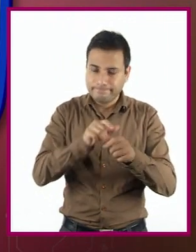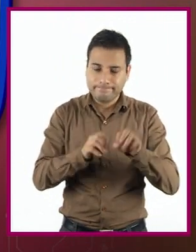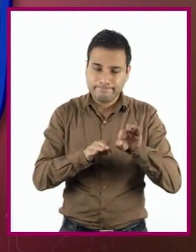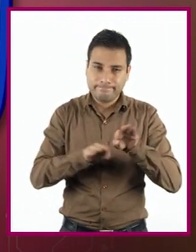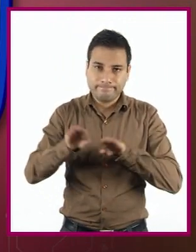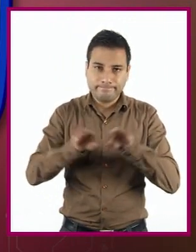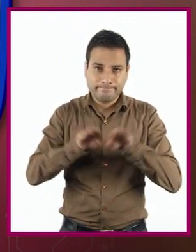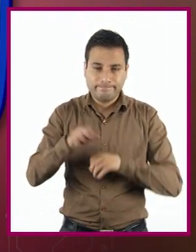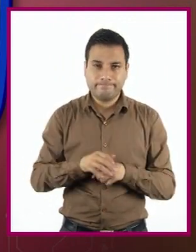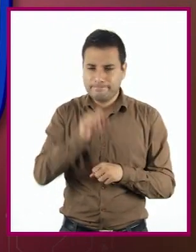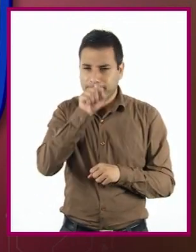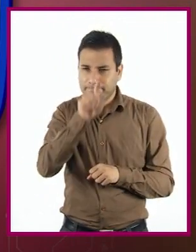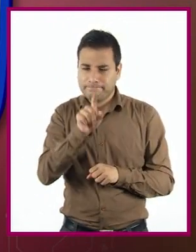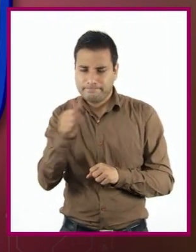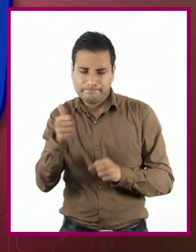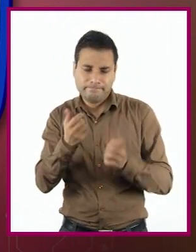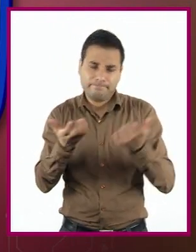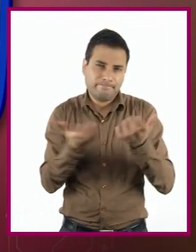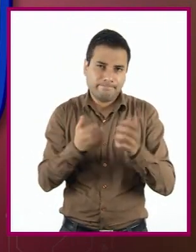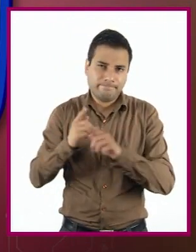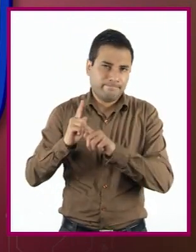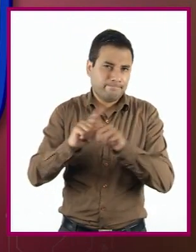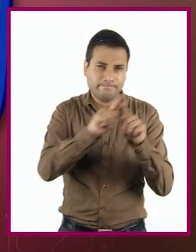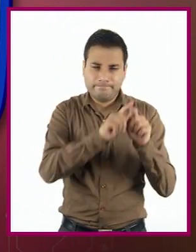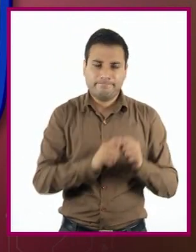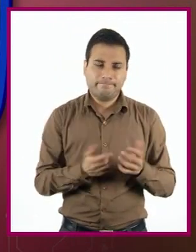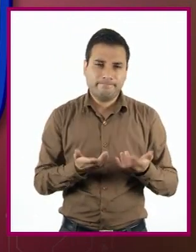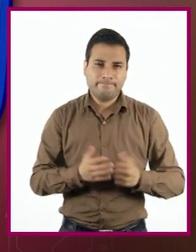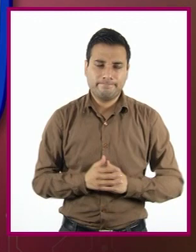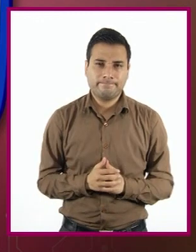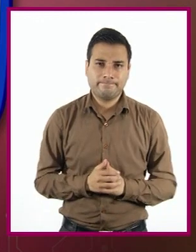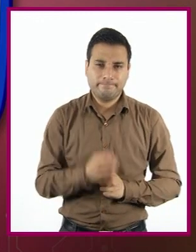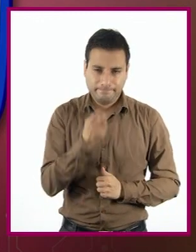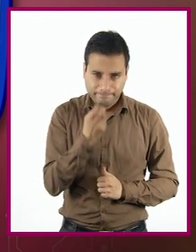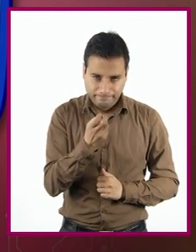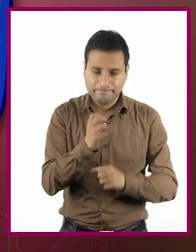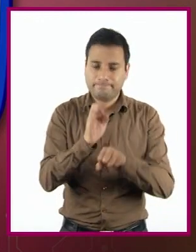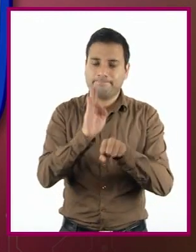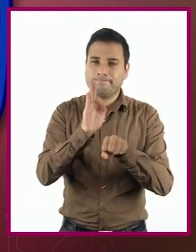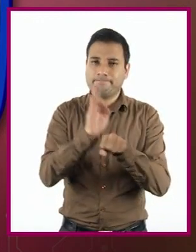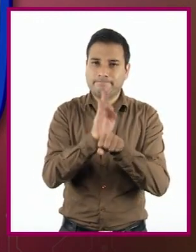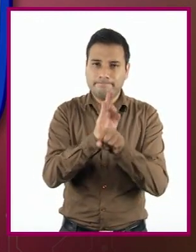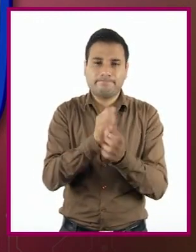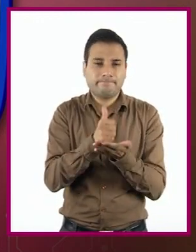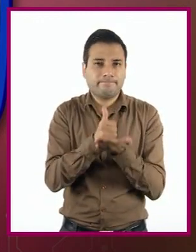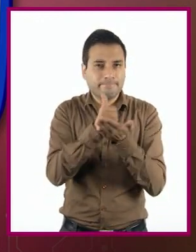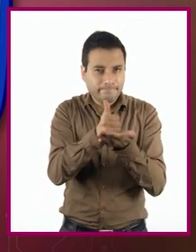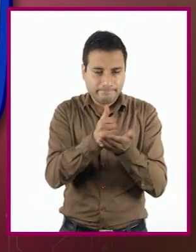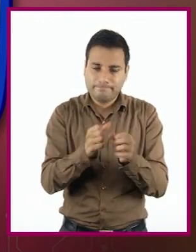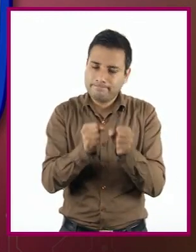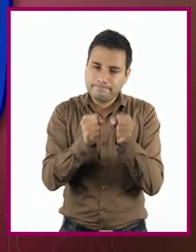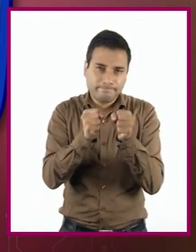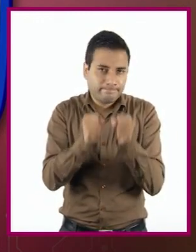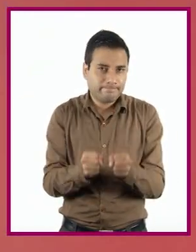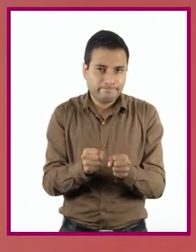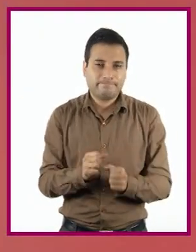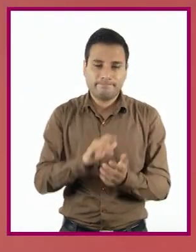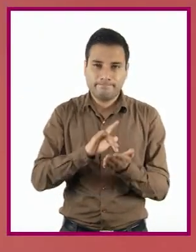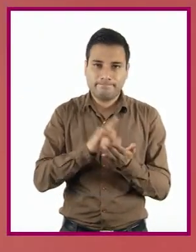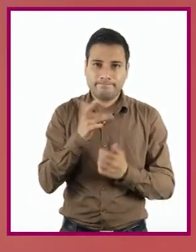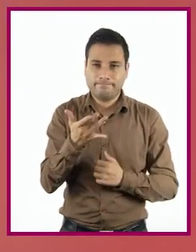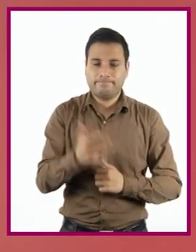lo es para muchas otras actividades y seguramente les ayudará en algún otro aspecto de su vida.